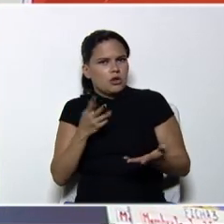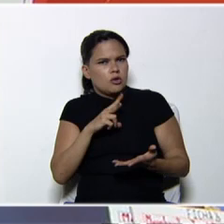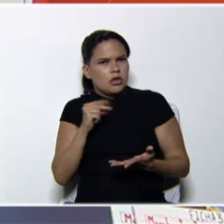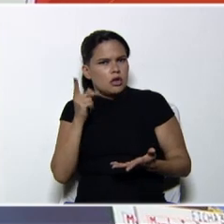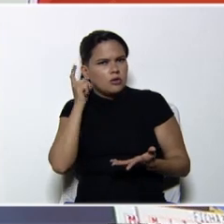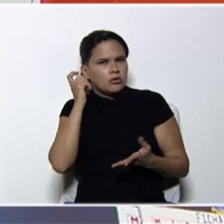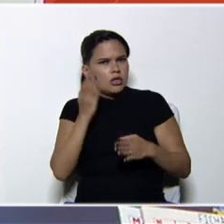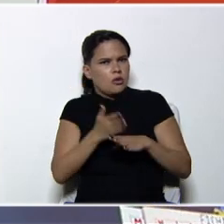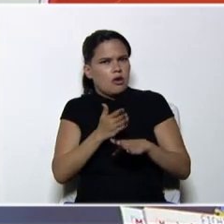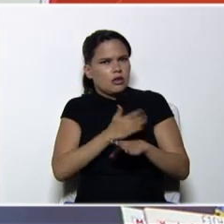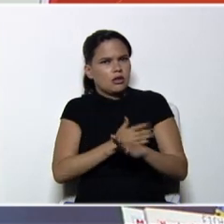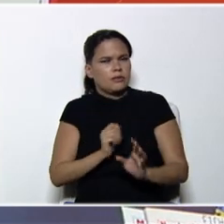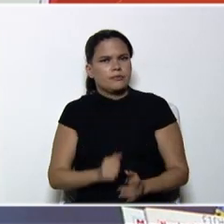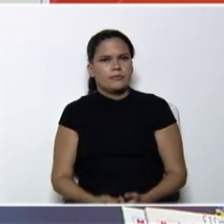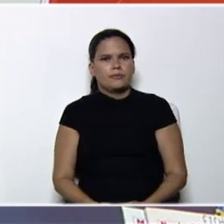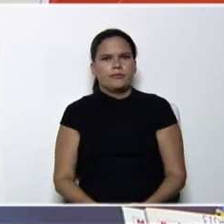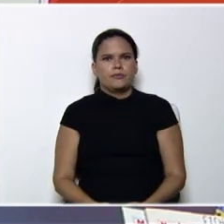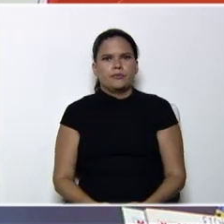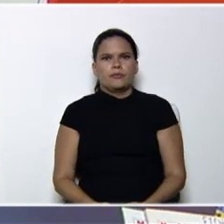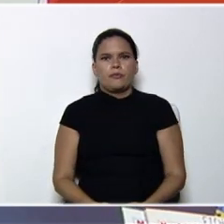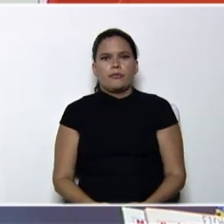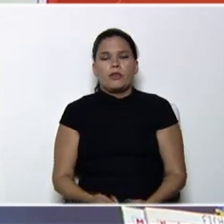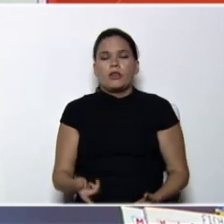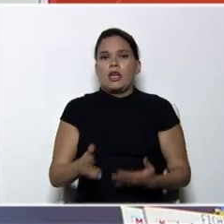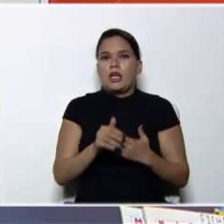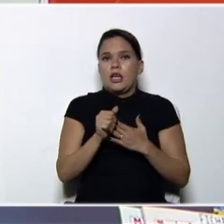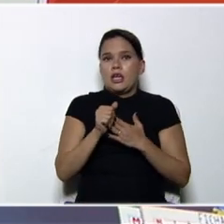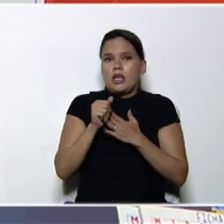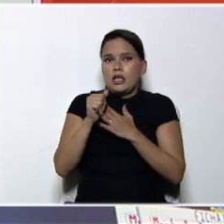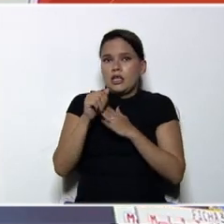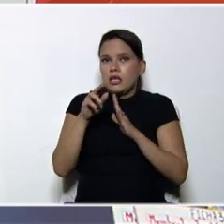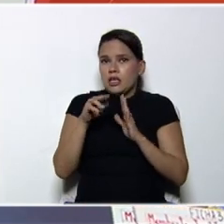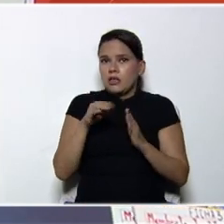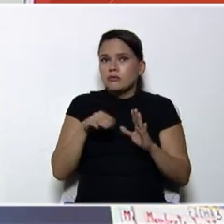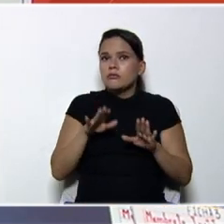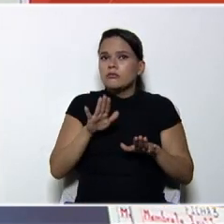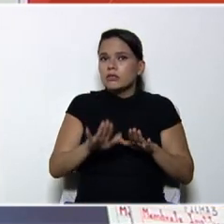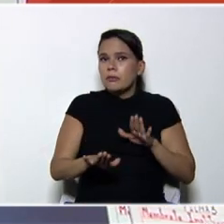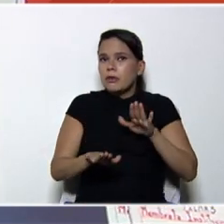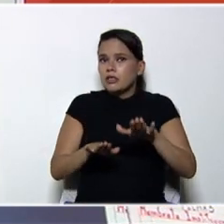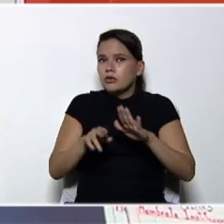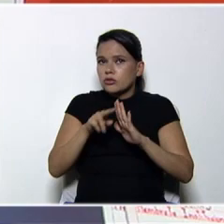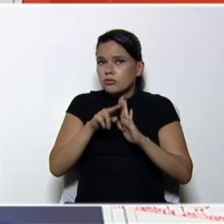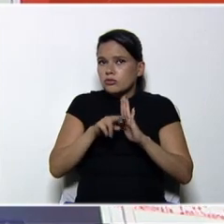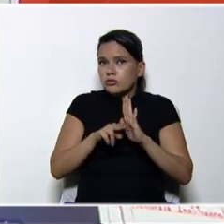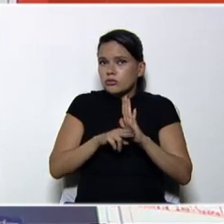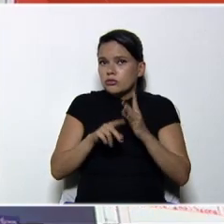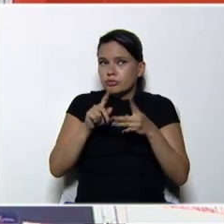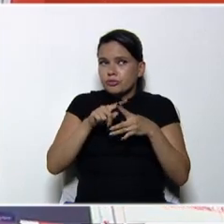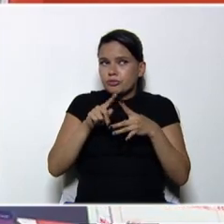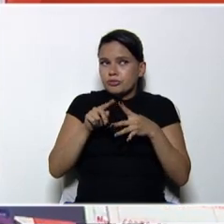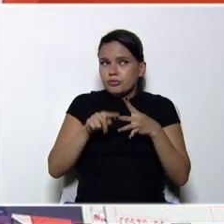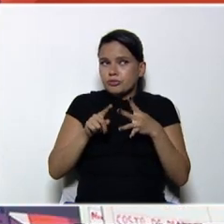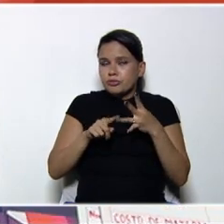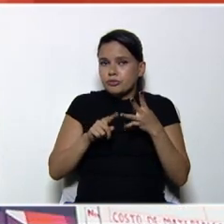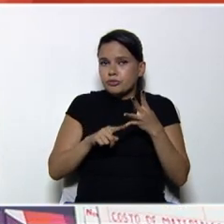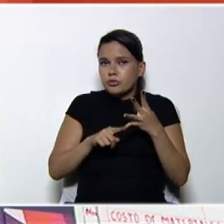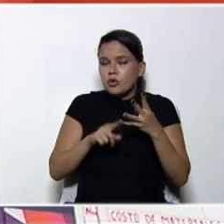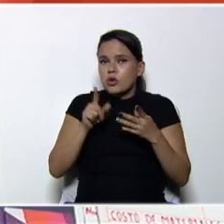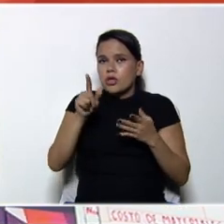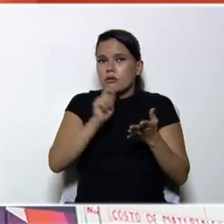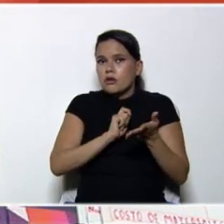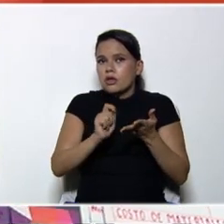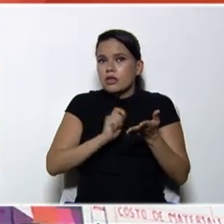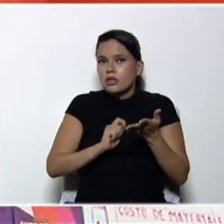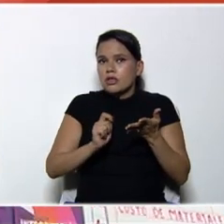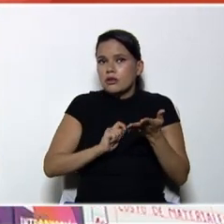¿no? Entonces, en esta guía de pasos, ustedes van a describir con los recursos y el tiempo que tienen, las fechas en las que